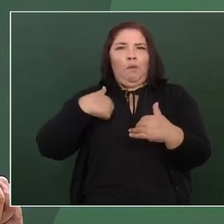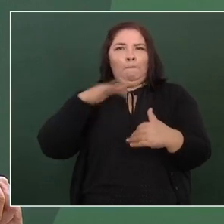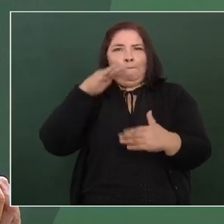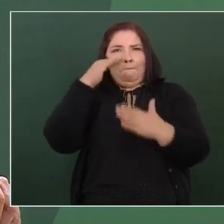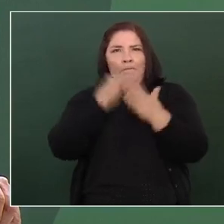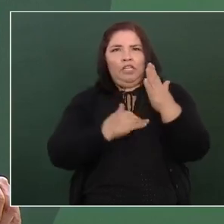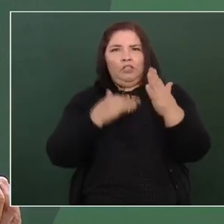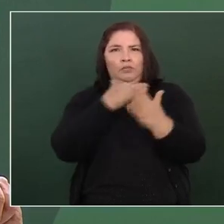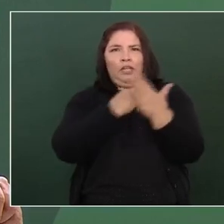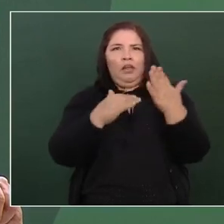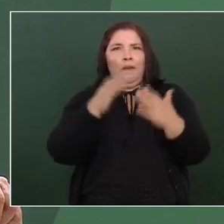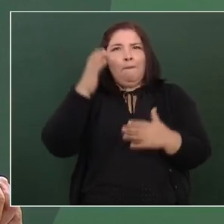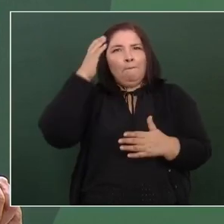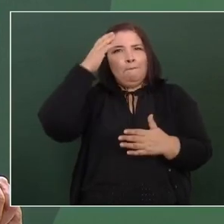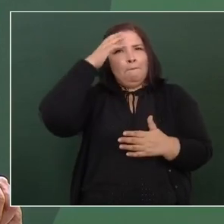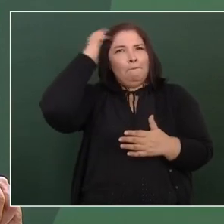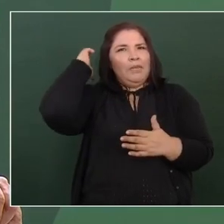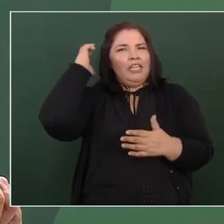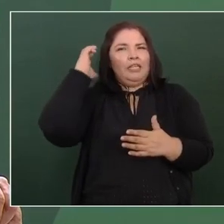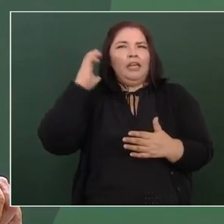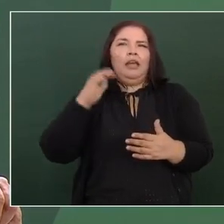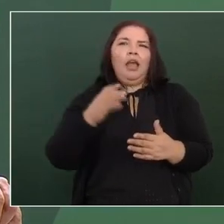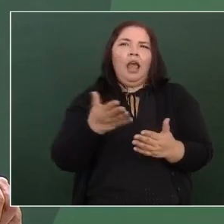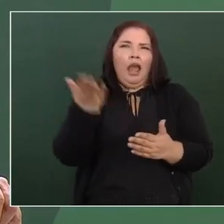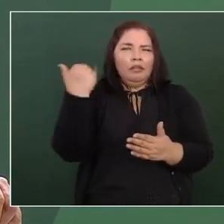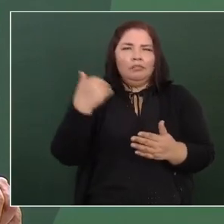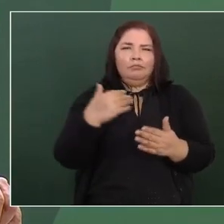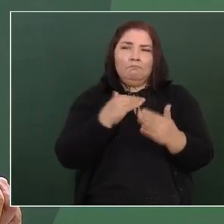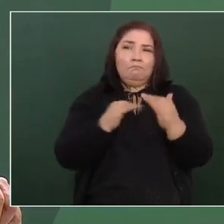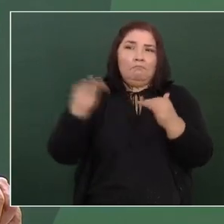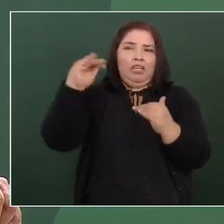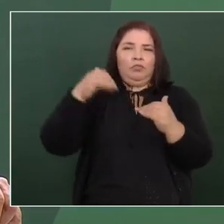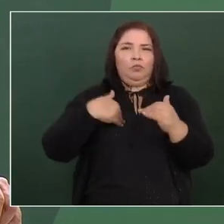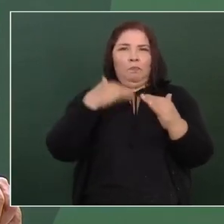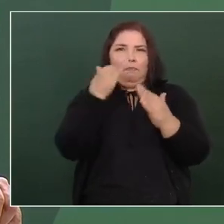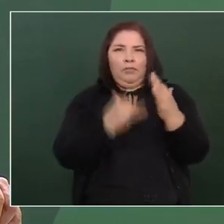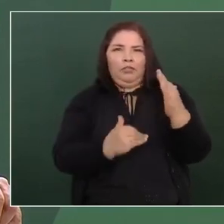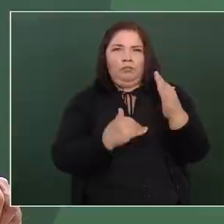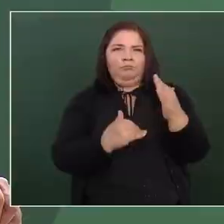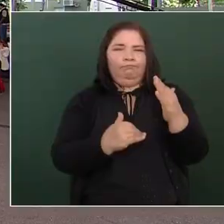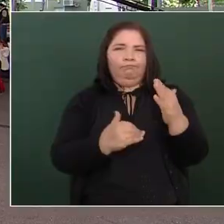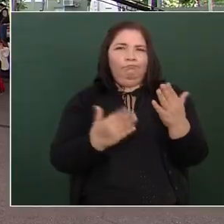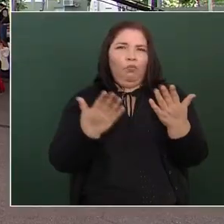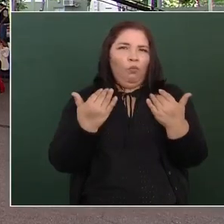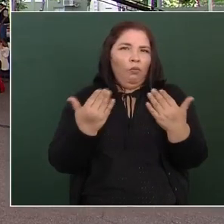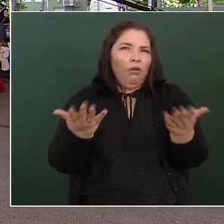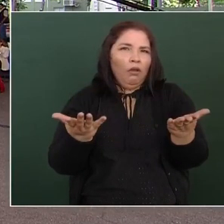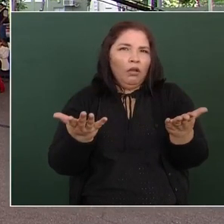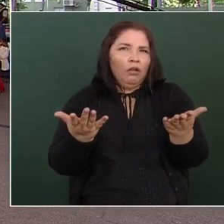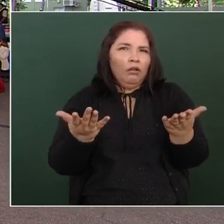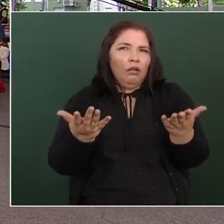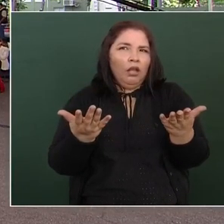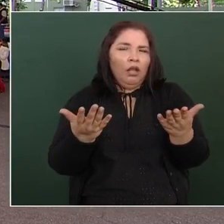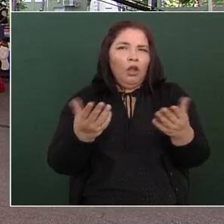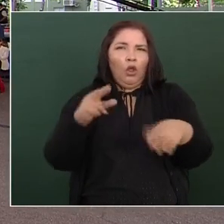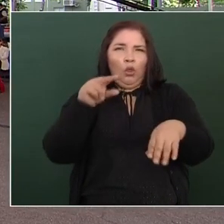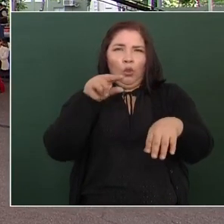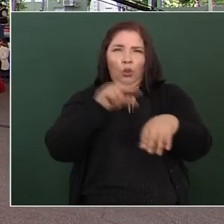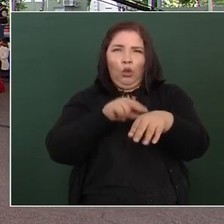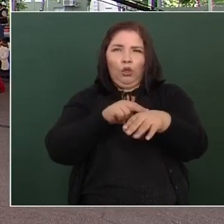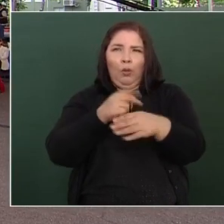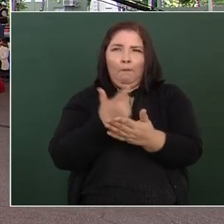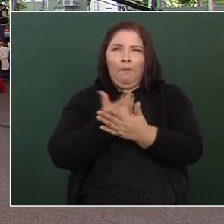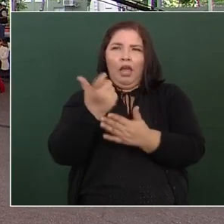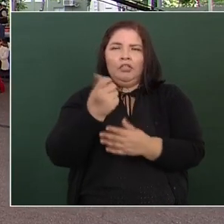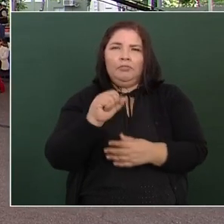el presidente Peña, y no hay gastos médicos especiales y no